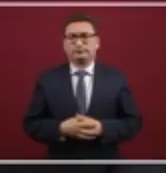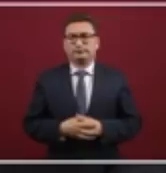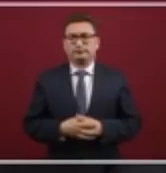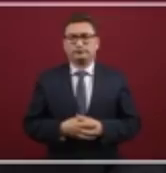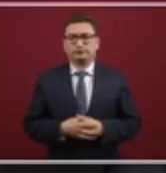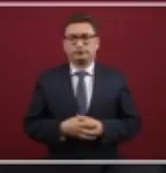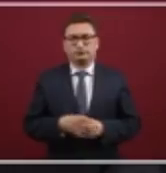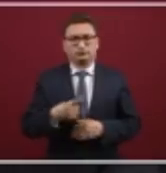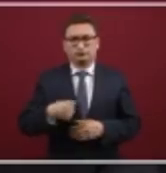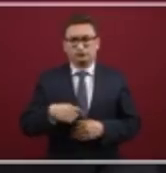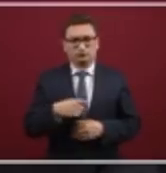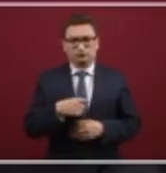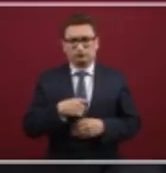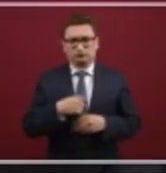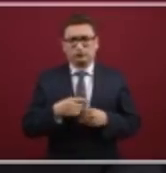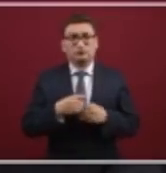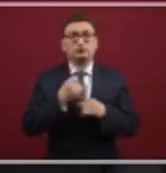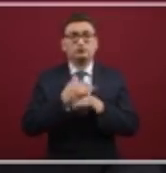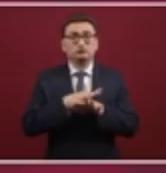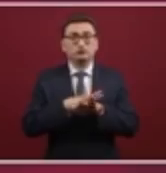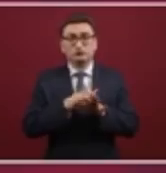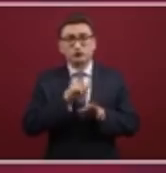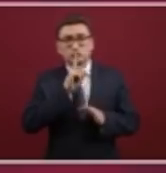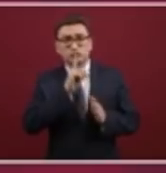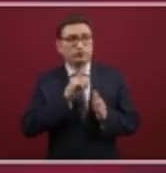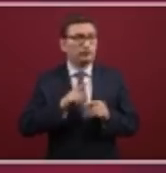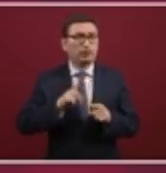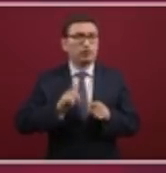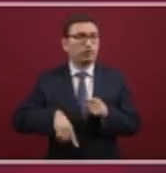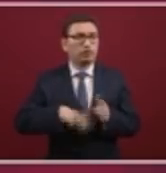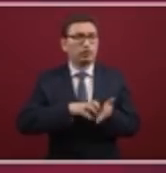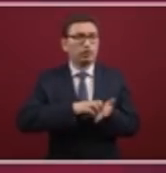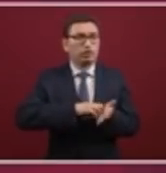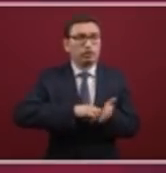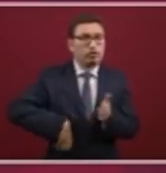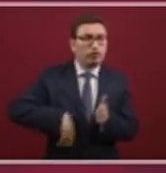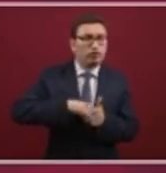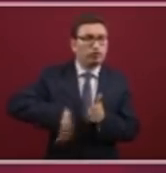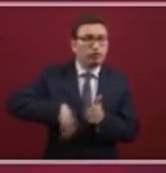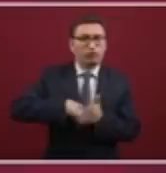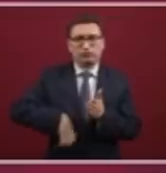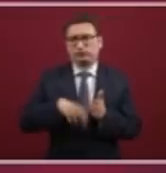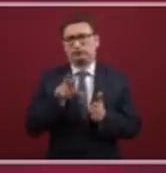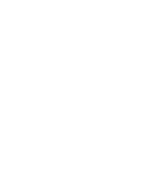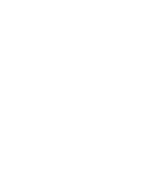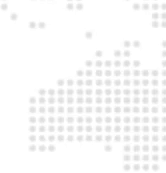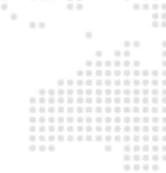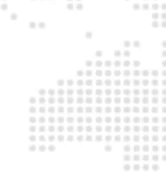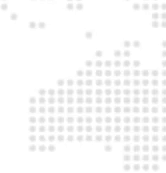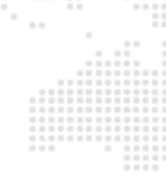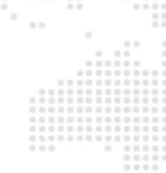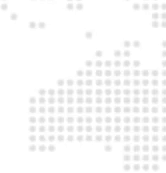no vamos a ocultar información con información de susana cerezo notimex